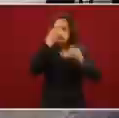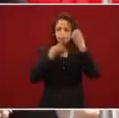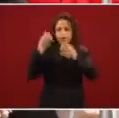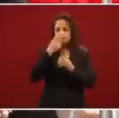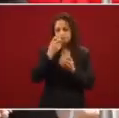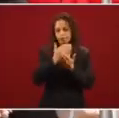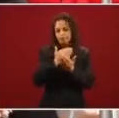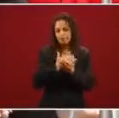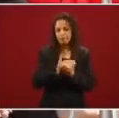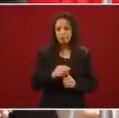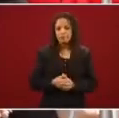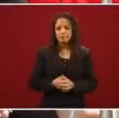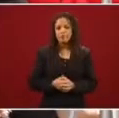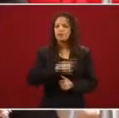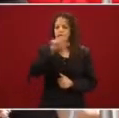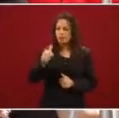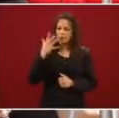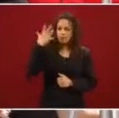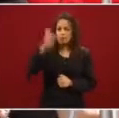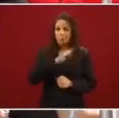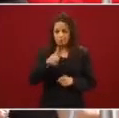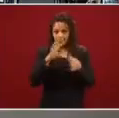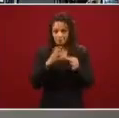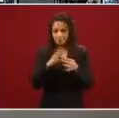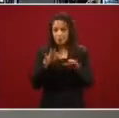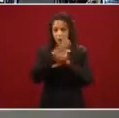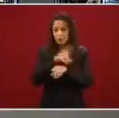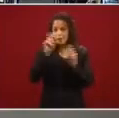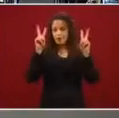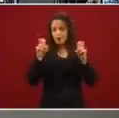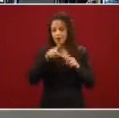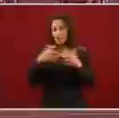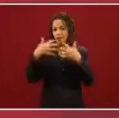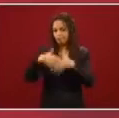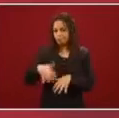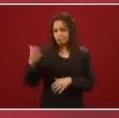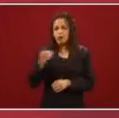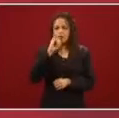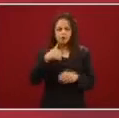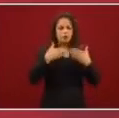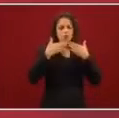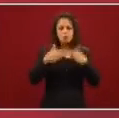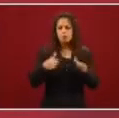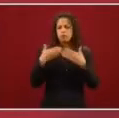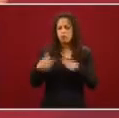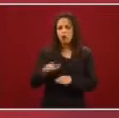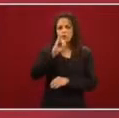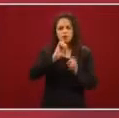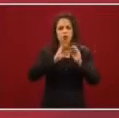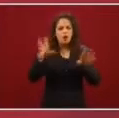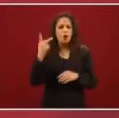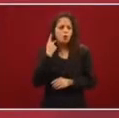el futuro el tema de la planta? Adelante, muchísimas adelante. Gracias. Nosotros estamos abiertos, hay una política completamente abierta,